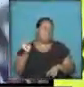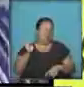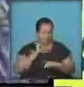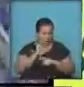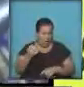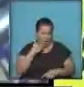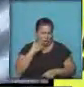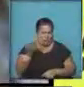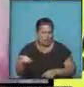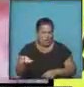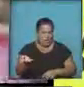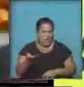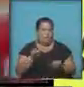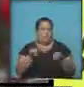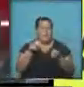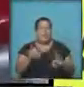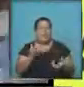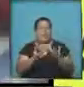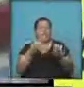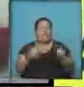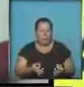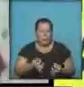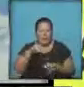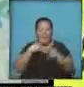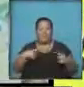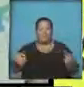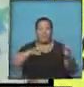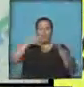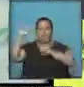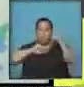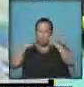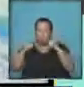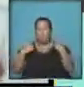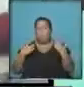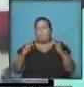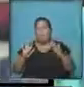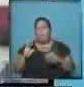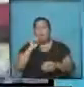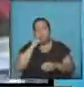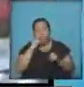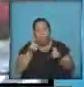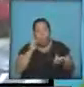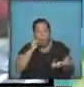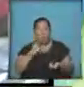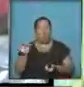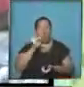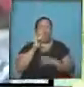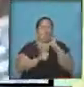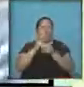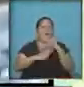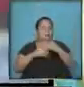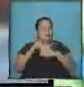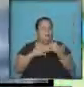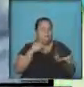sabe hacer la manipulación correcta de estos elementos de pirotecnia, que pueden ser de muy buena calidad o de fabricación